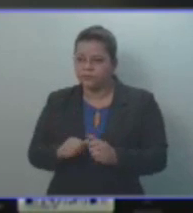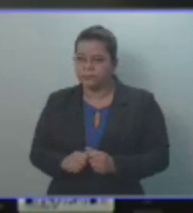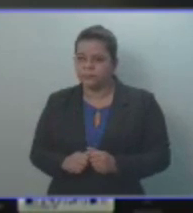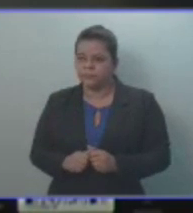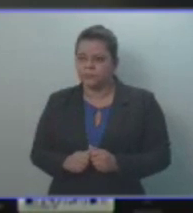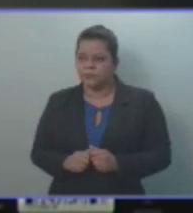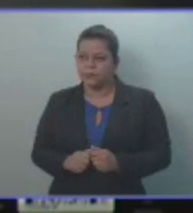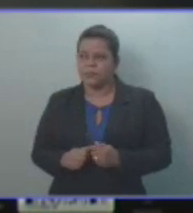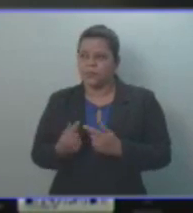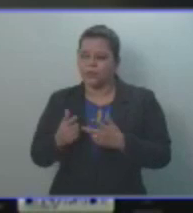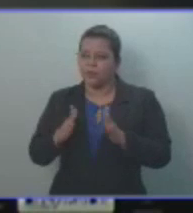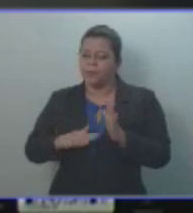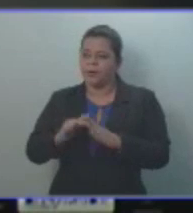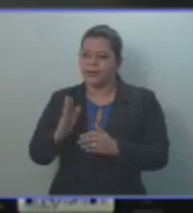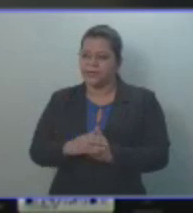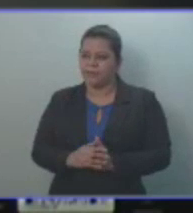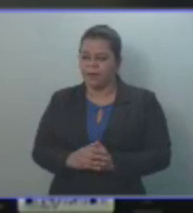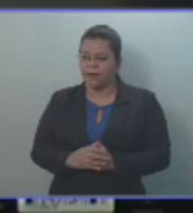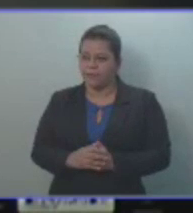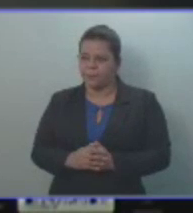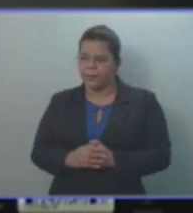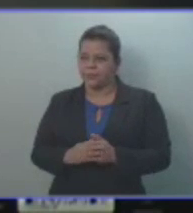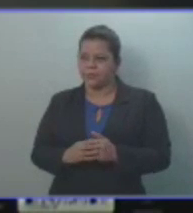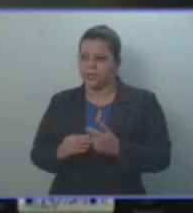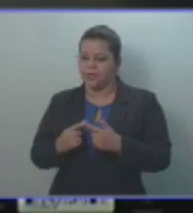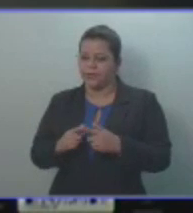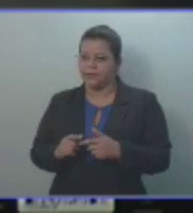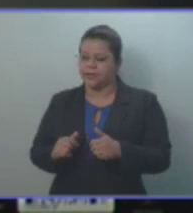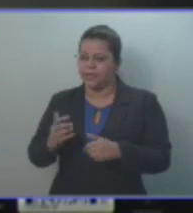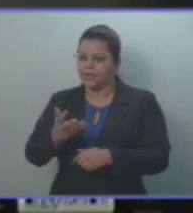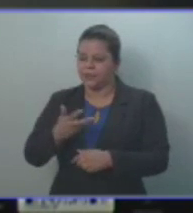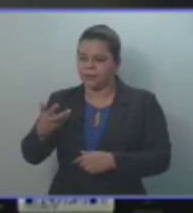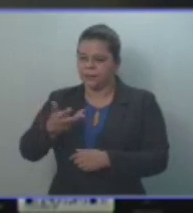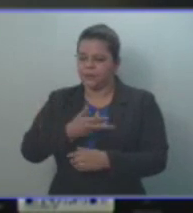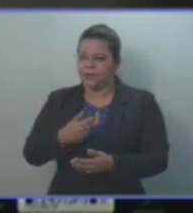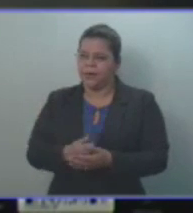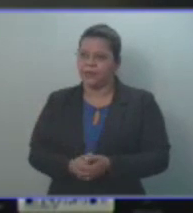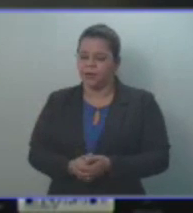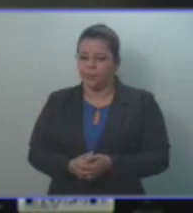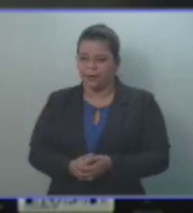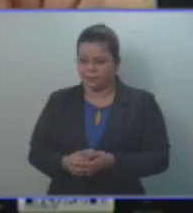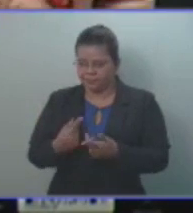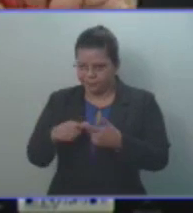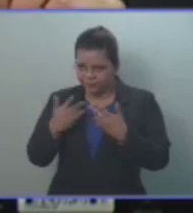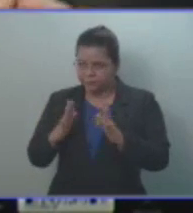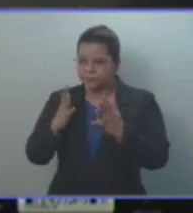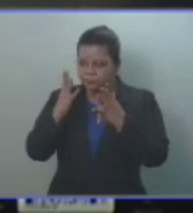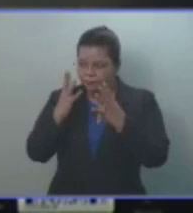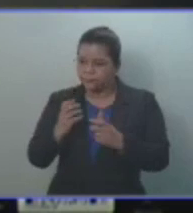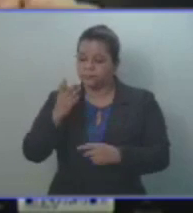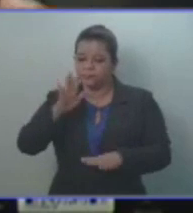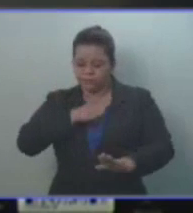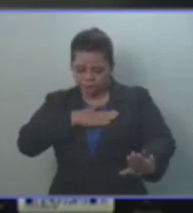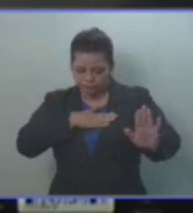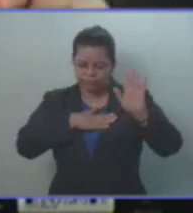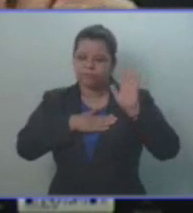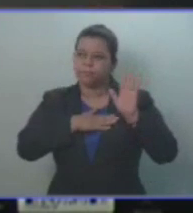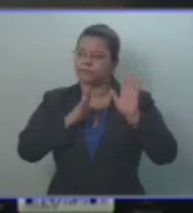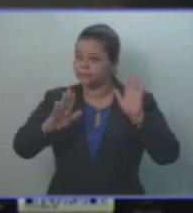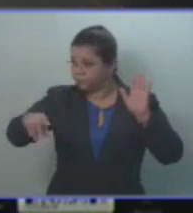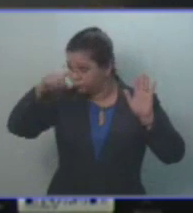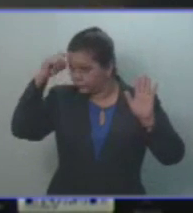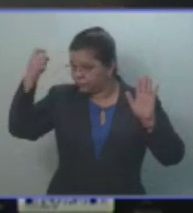nuestro candidato Carlos Calleja y Carmen Aida Lasso, que quieren que su compromiso de trabajo